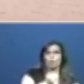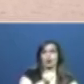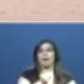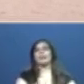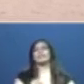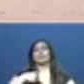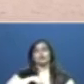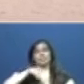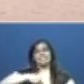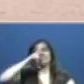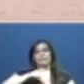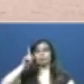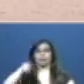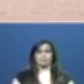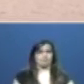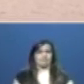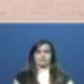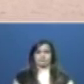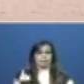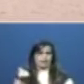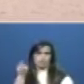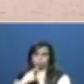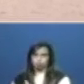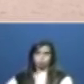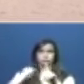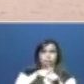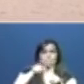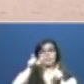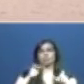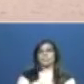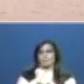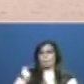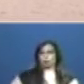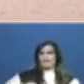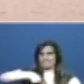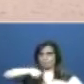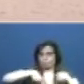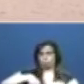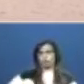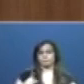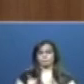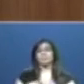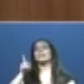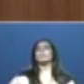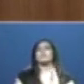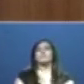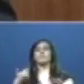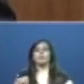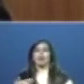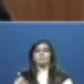reintegramos este año todo su importe a Los profesionales del transporte hemos eliminado la bonificación del